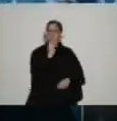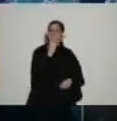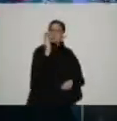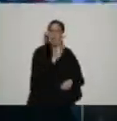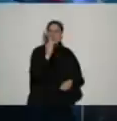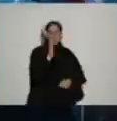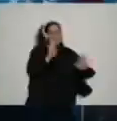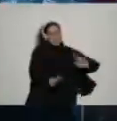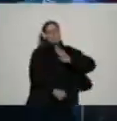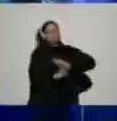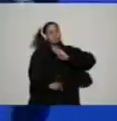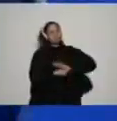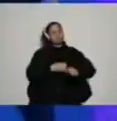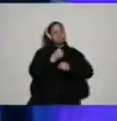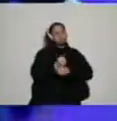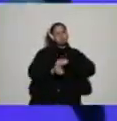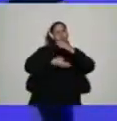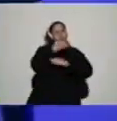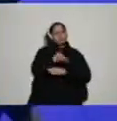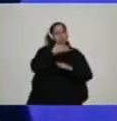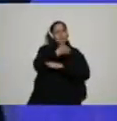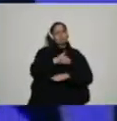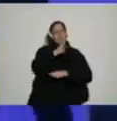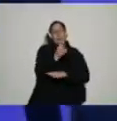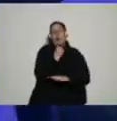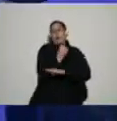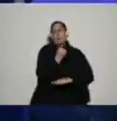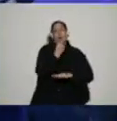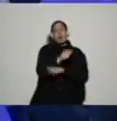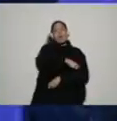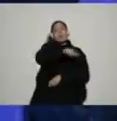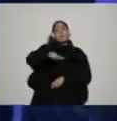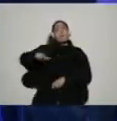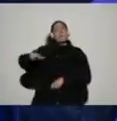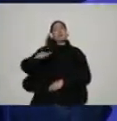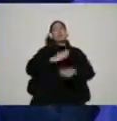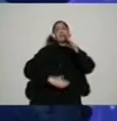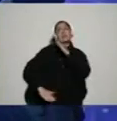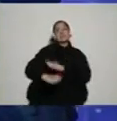A trabajar, vocación de ayudar y apoyar a personas con